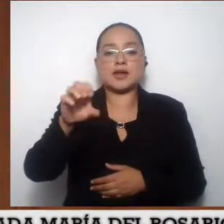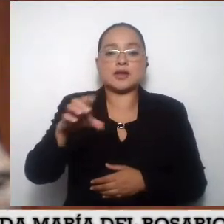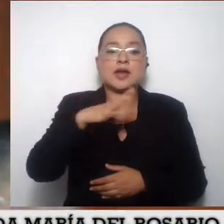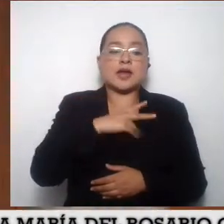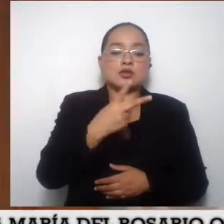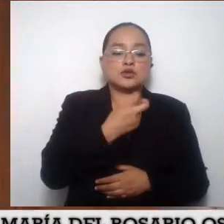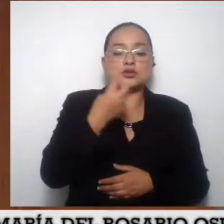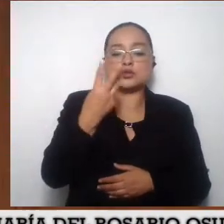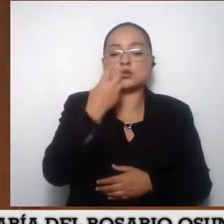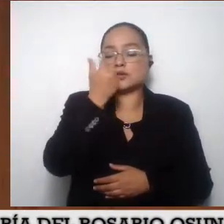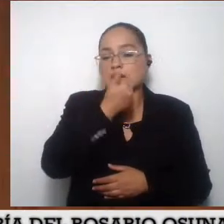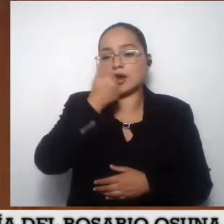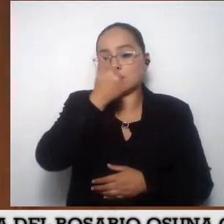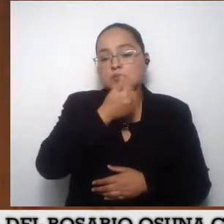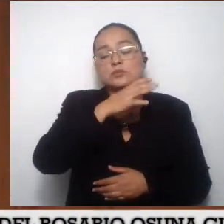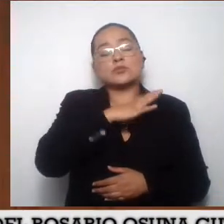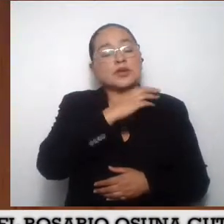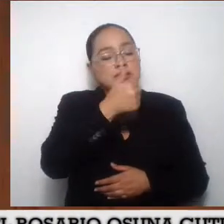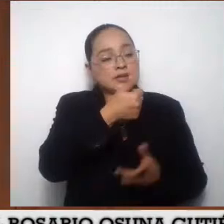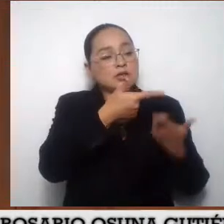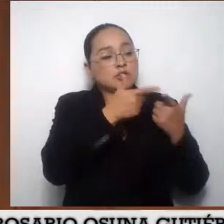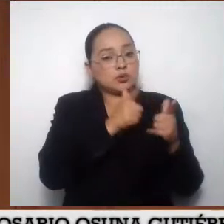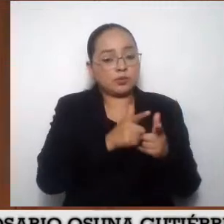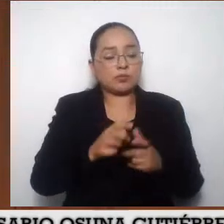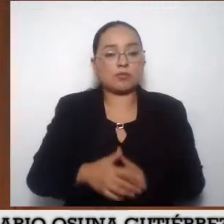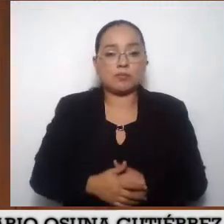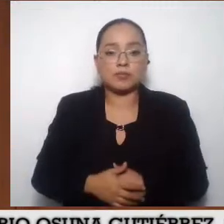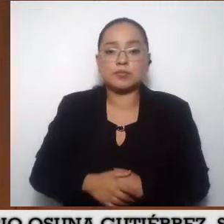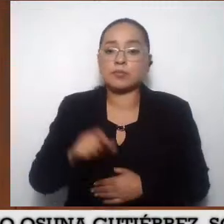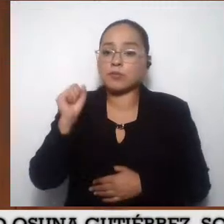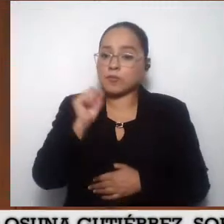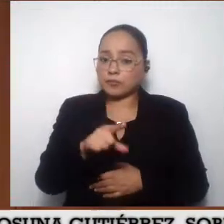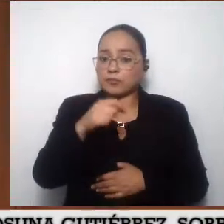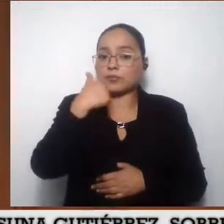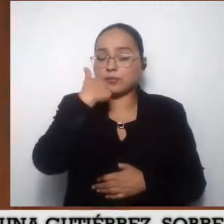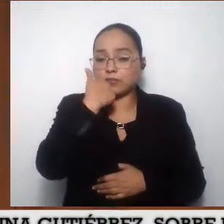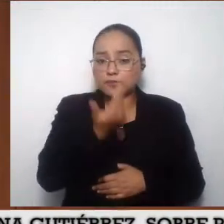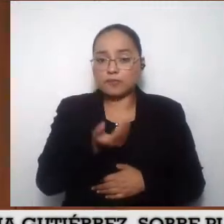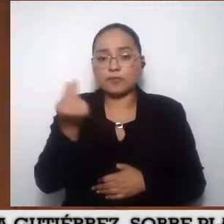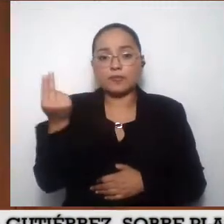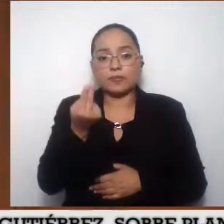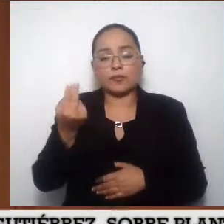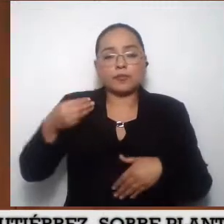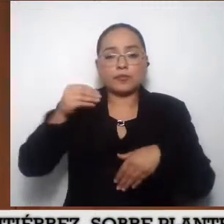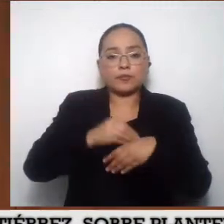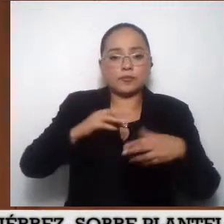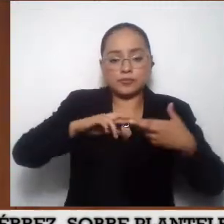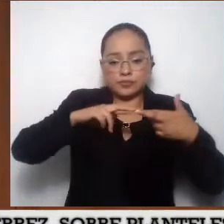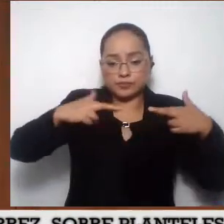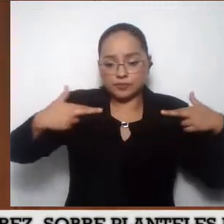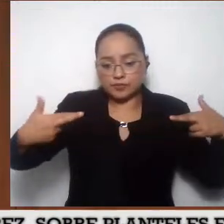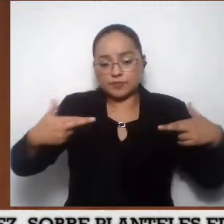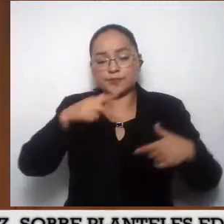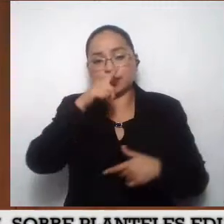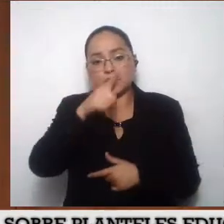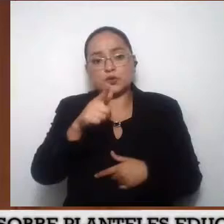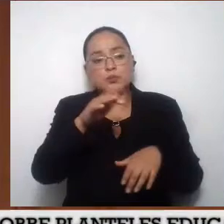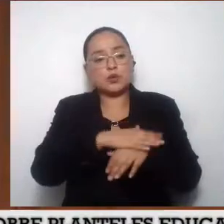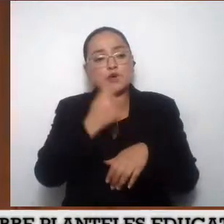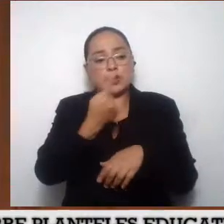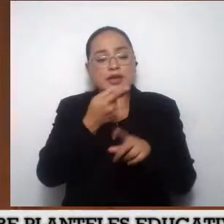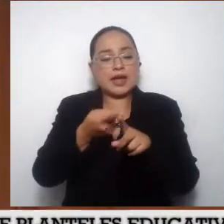6 grupos. Me plasmó la necesidad de instalar cableado por robo durante la pandemia,